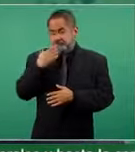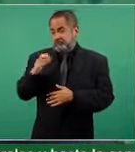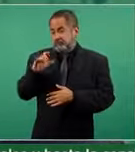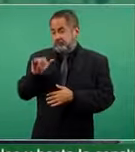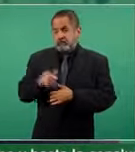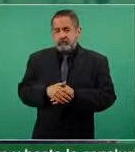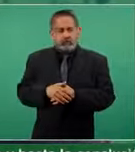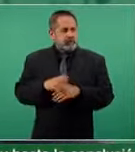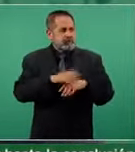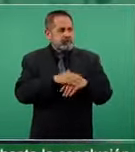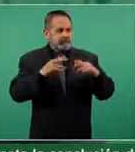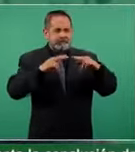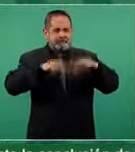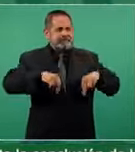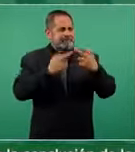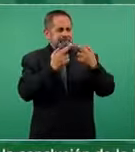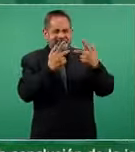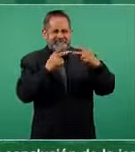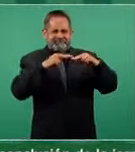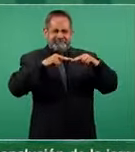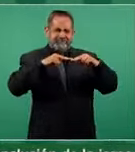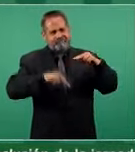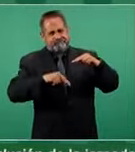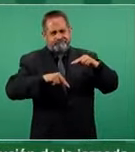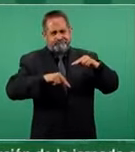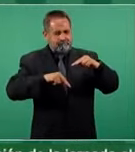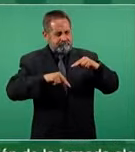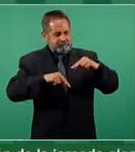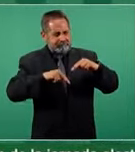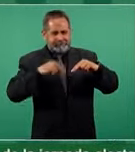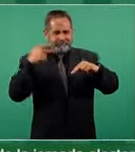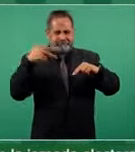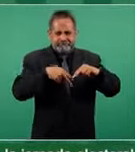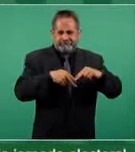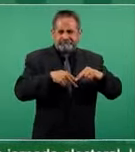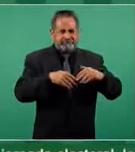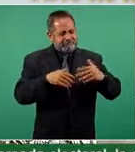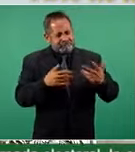quebró, se tronchó, se venció la trave.